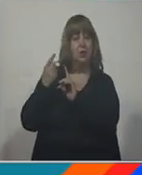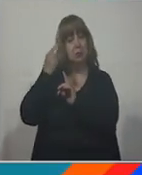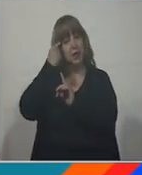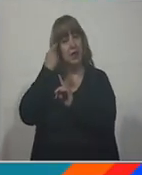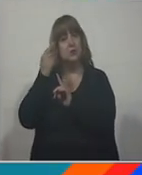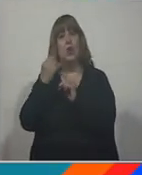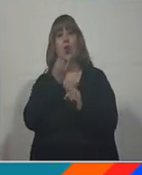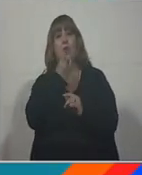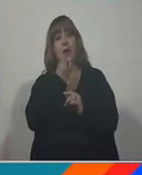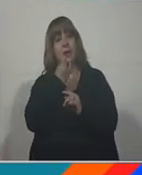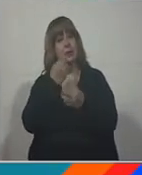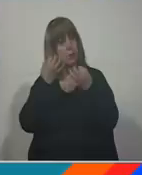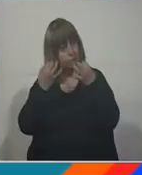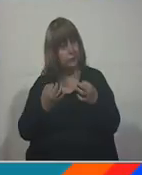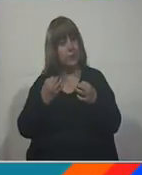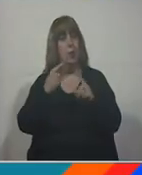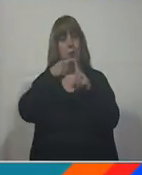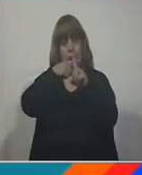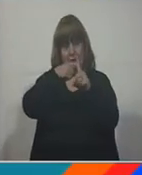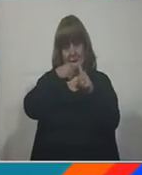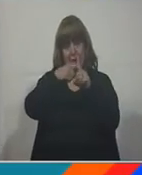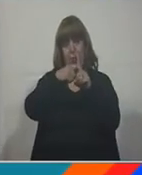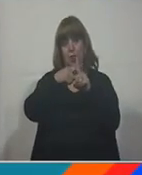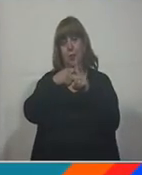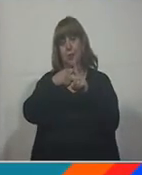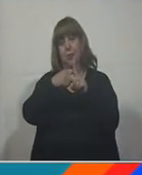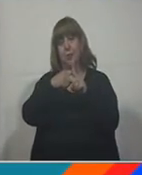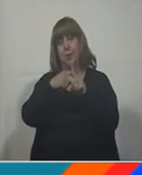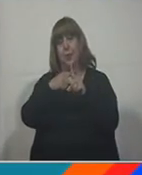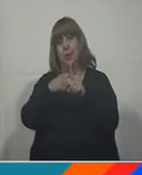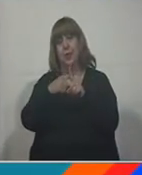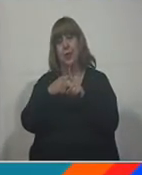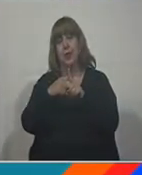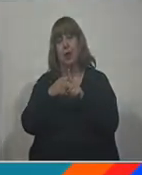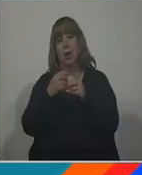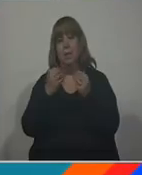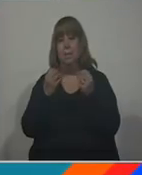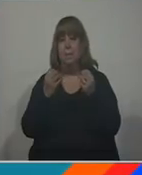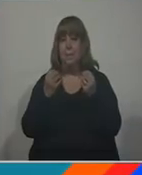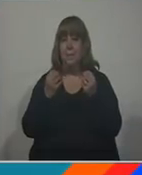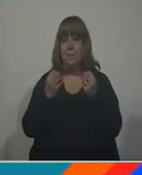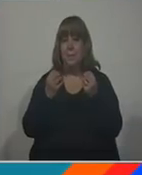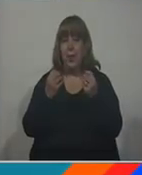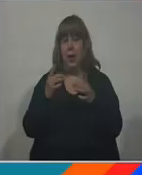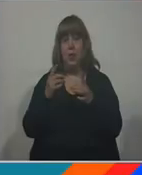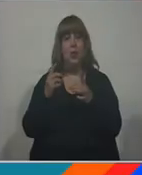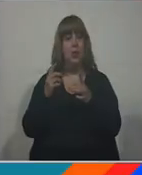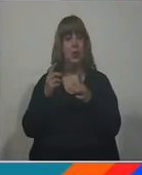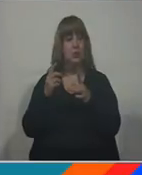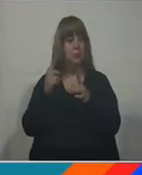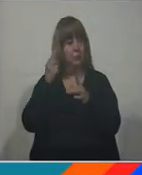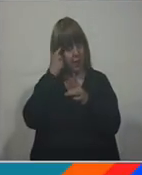en Ushuaia tiene que haber estado con valores positivos. Y no, no me atrevería a asegurarlo,